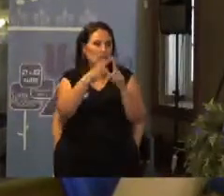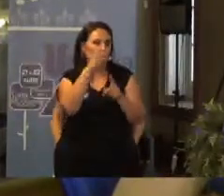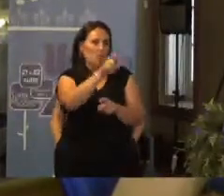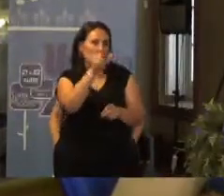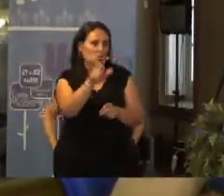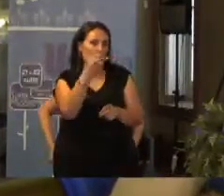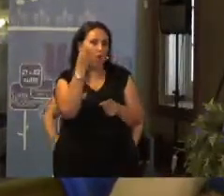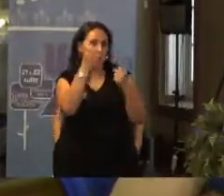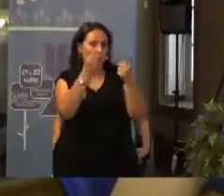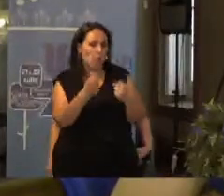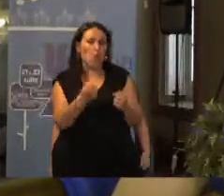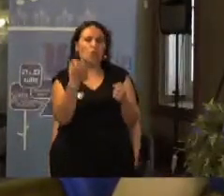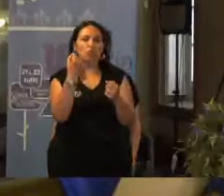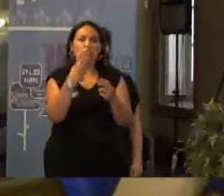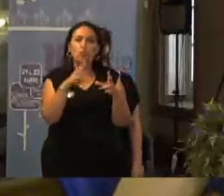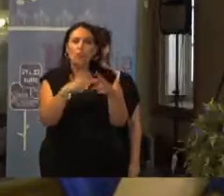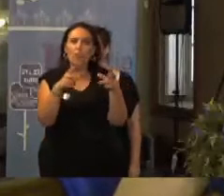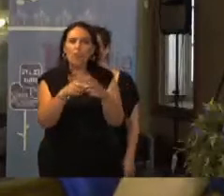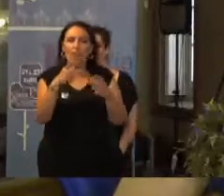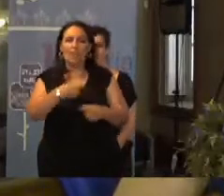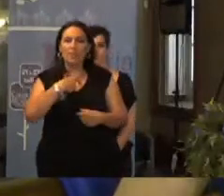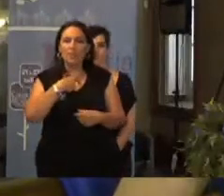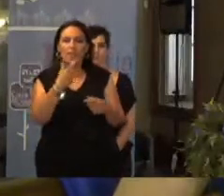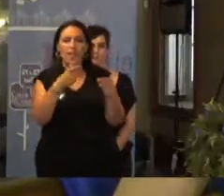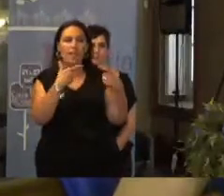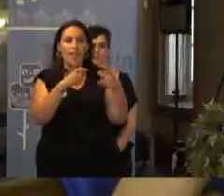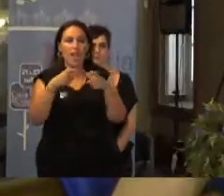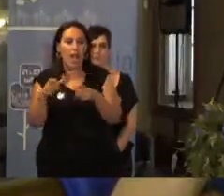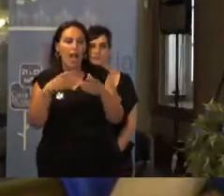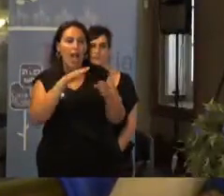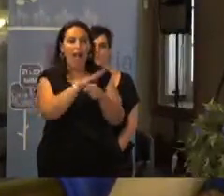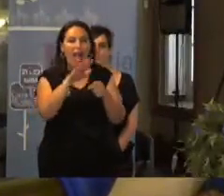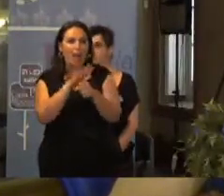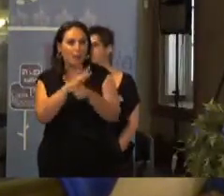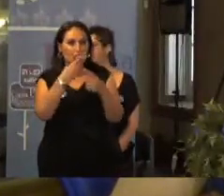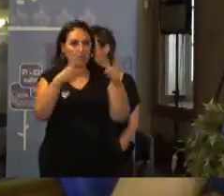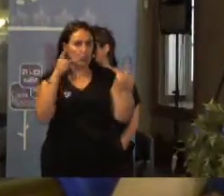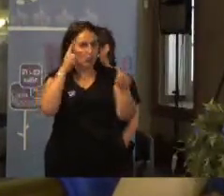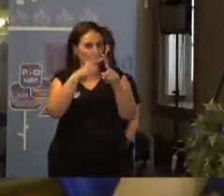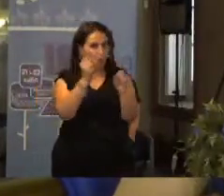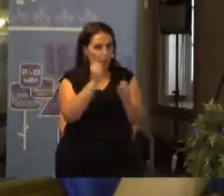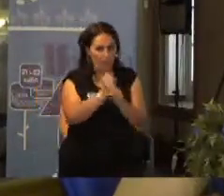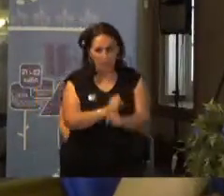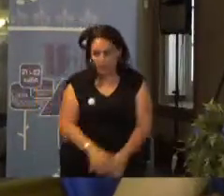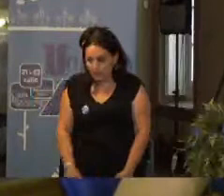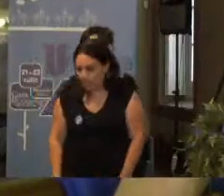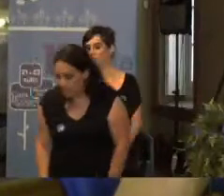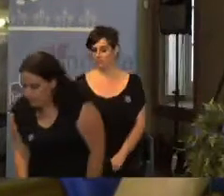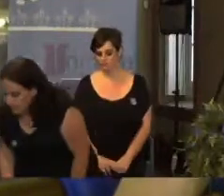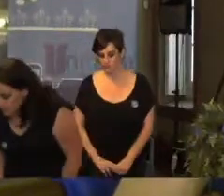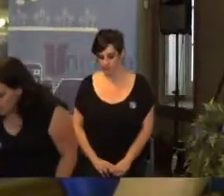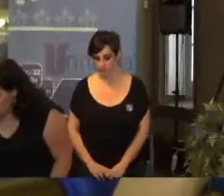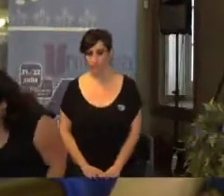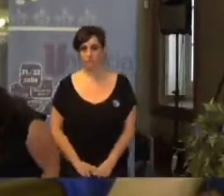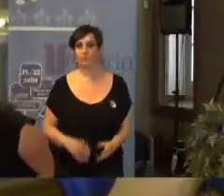de toda a sociedade civil, de distintos eidos, para traballar nunhas liñas comuns. Que sucede? Que evidentemente o que nos atopamos, sobre todo quen máis